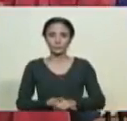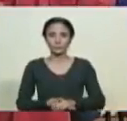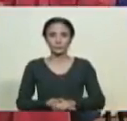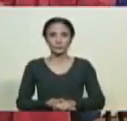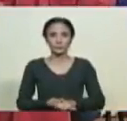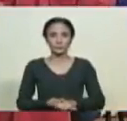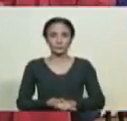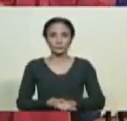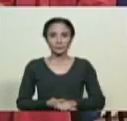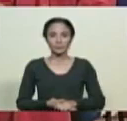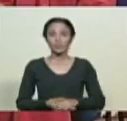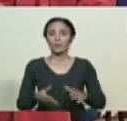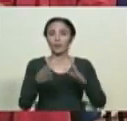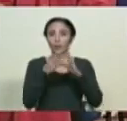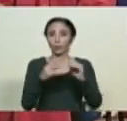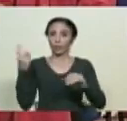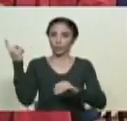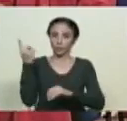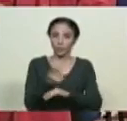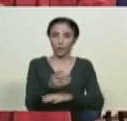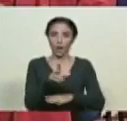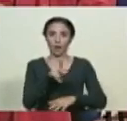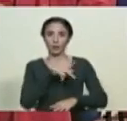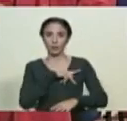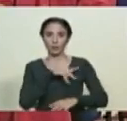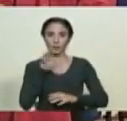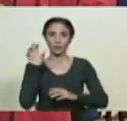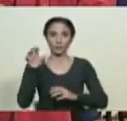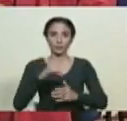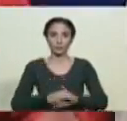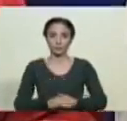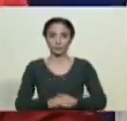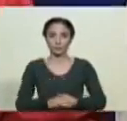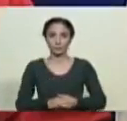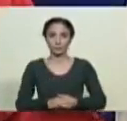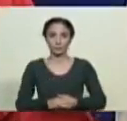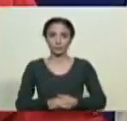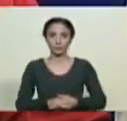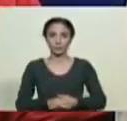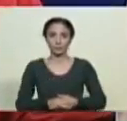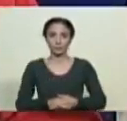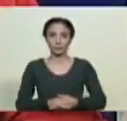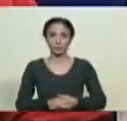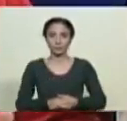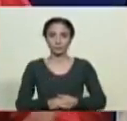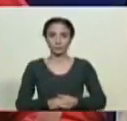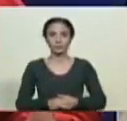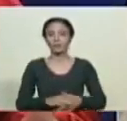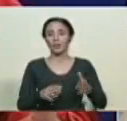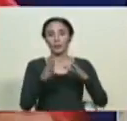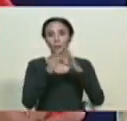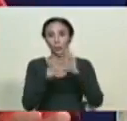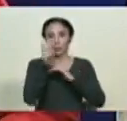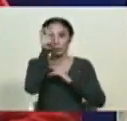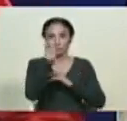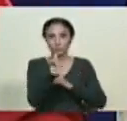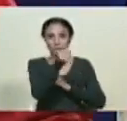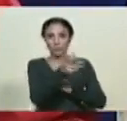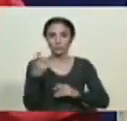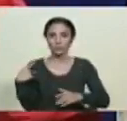Mira, no fue que se obligó a la gente a llevar el carnet de la patria. No era, la gente podía votar sin el carnet de la patria. No,